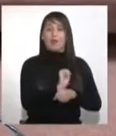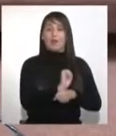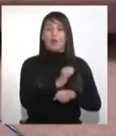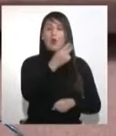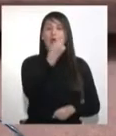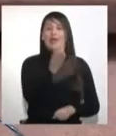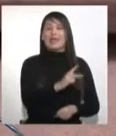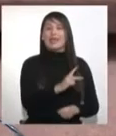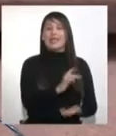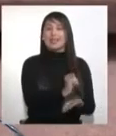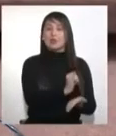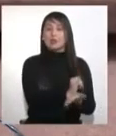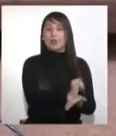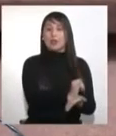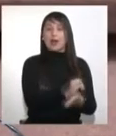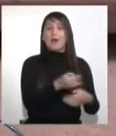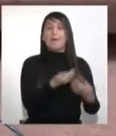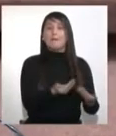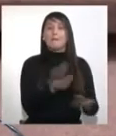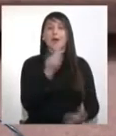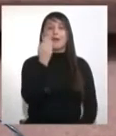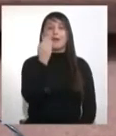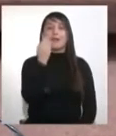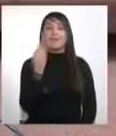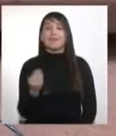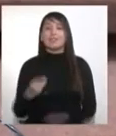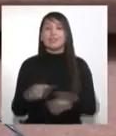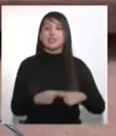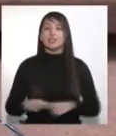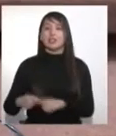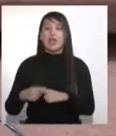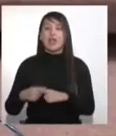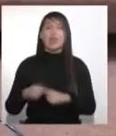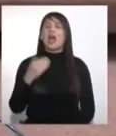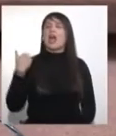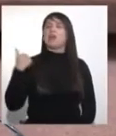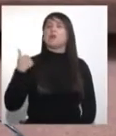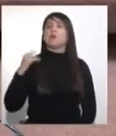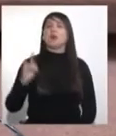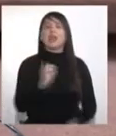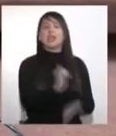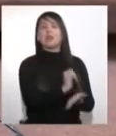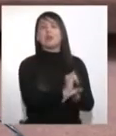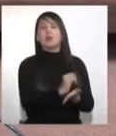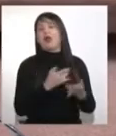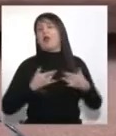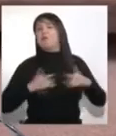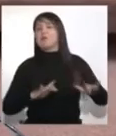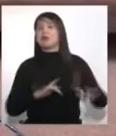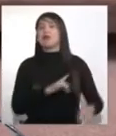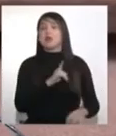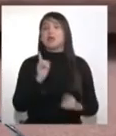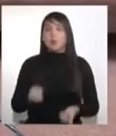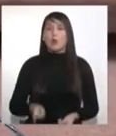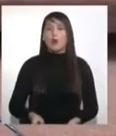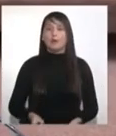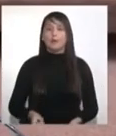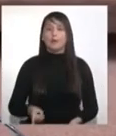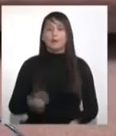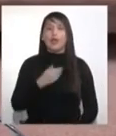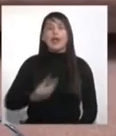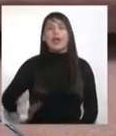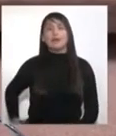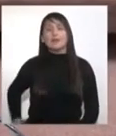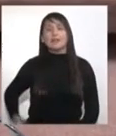Seguro de Salud Común para un beneficio social. Y ahí no importó saltarse la institucionalidad. Presidenta, a